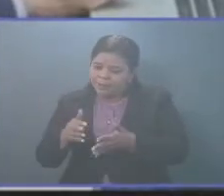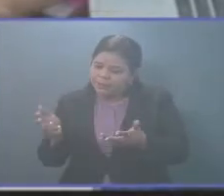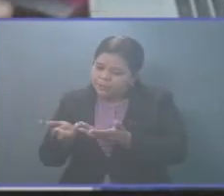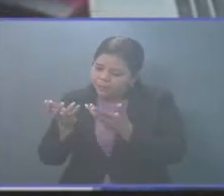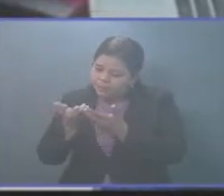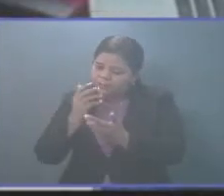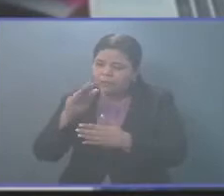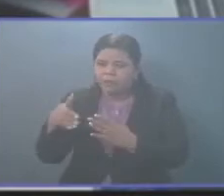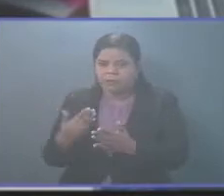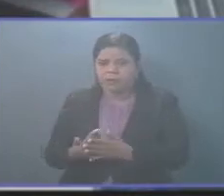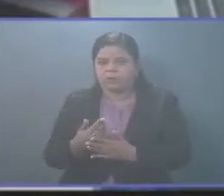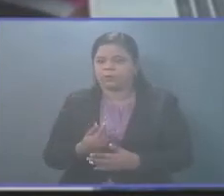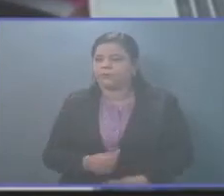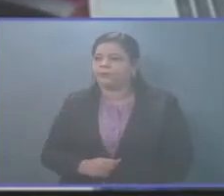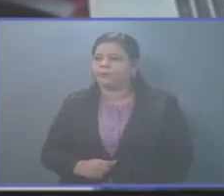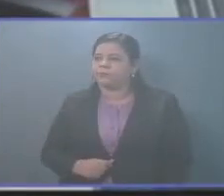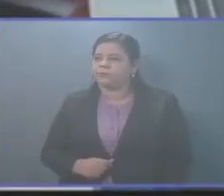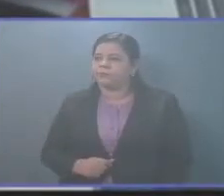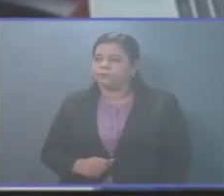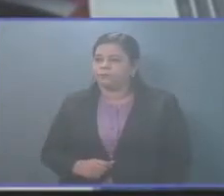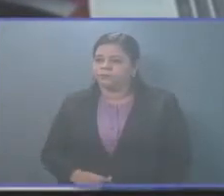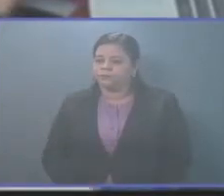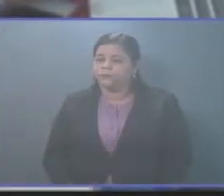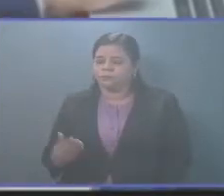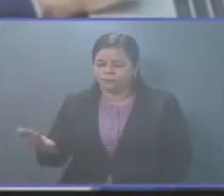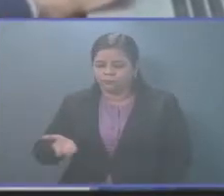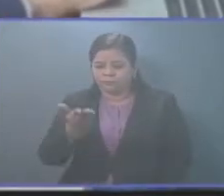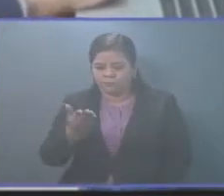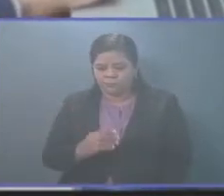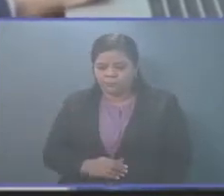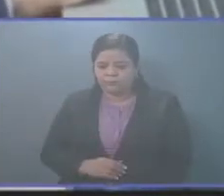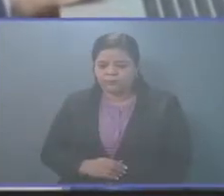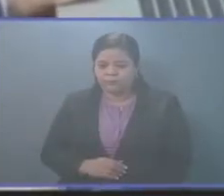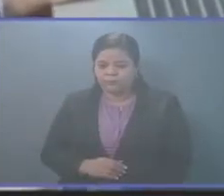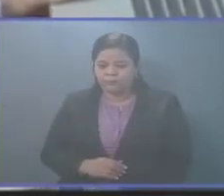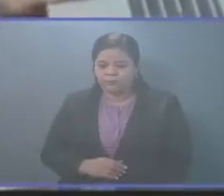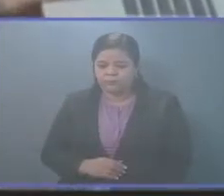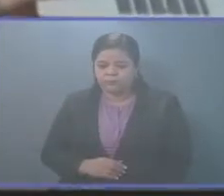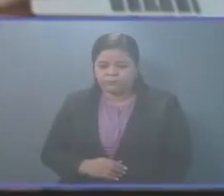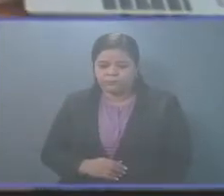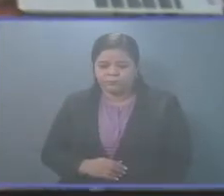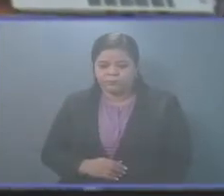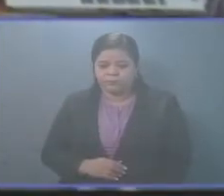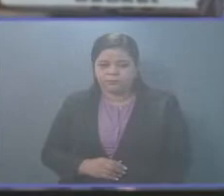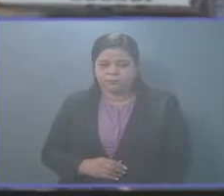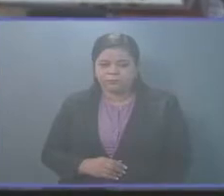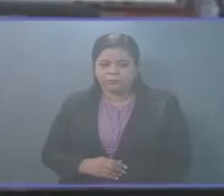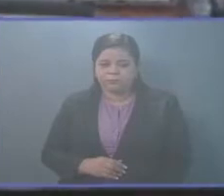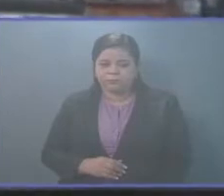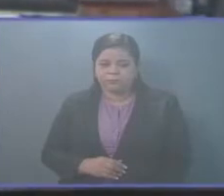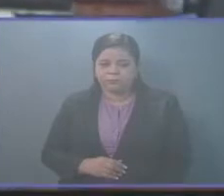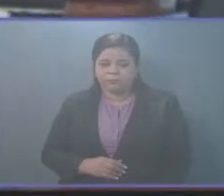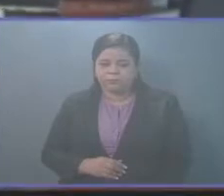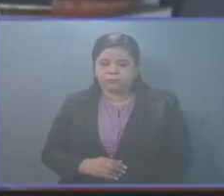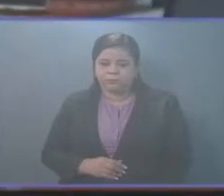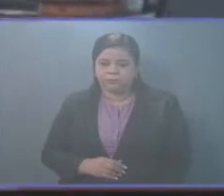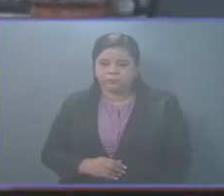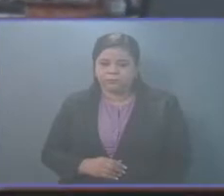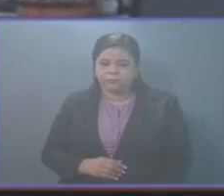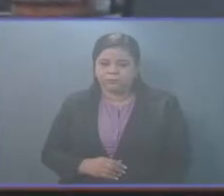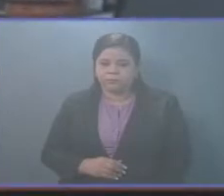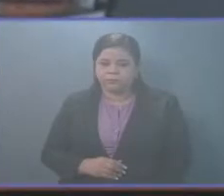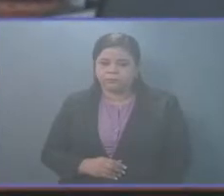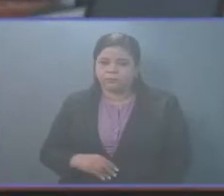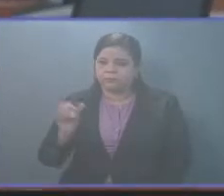esos fondos, ¿verdad? Tiene la palabra. Yo una complementaba también, señor diputado. Se